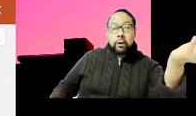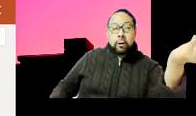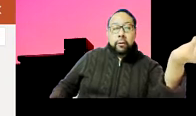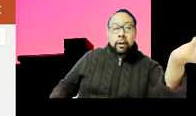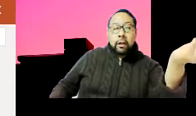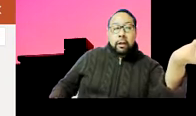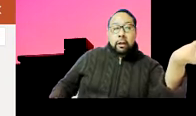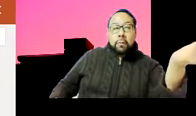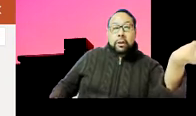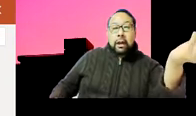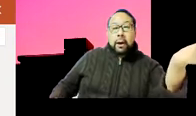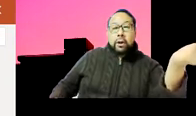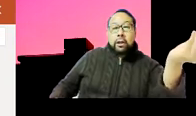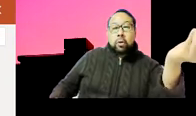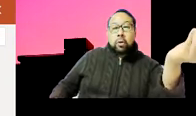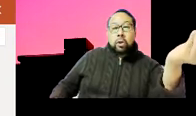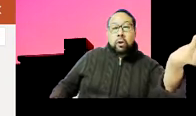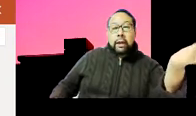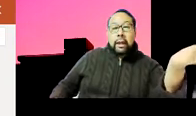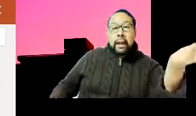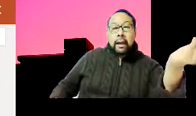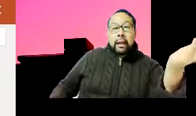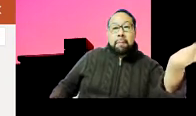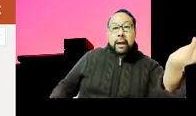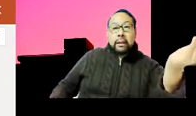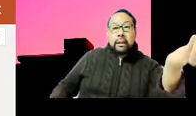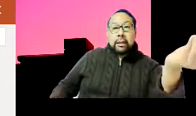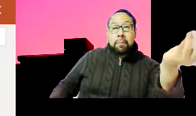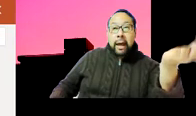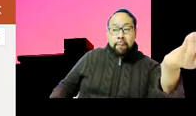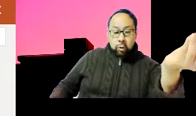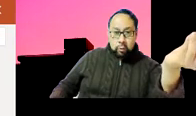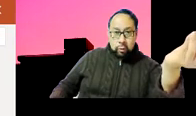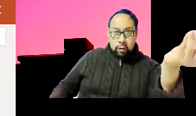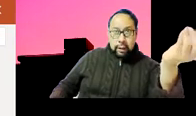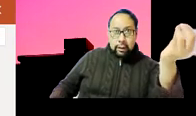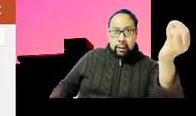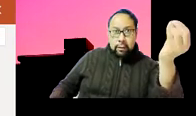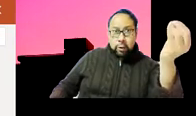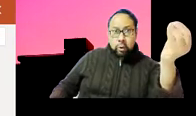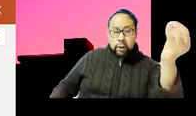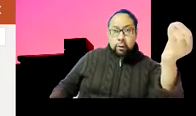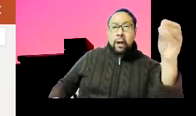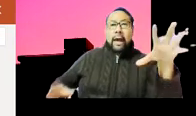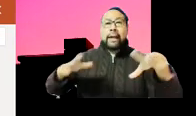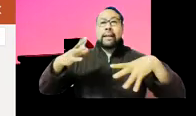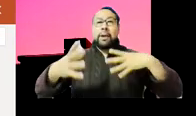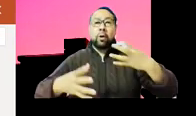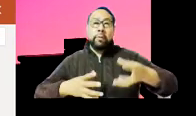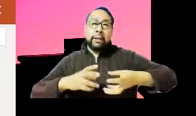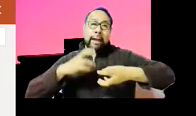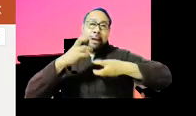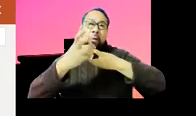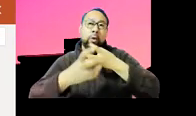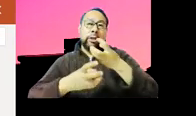del público que observa una discusión en la que participamos. Entonces hay que tener mucho cuidado, hay que